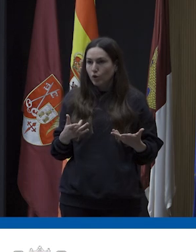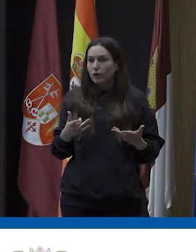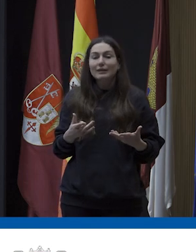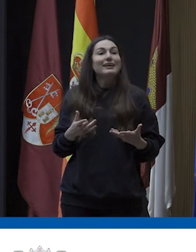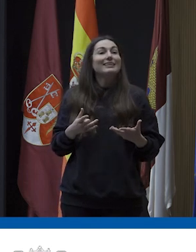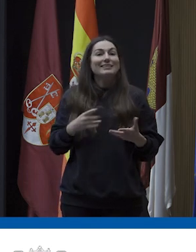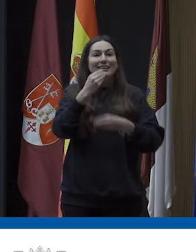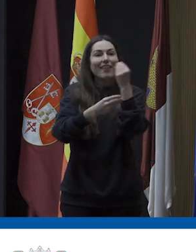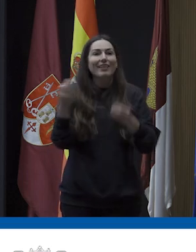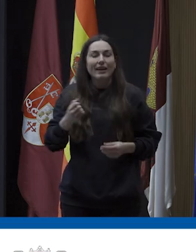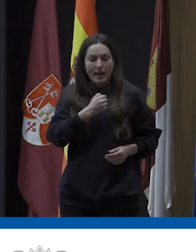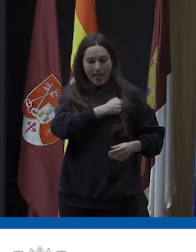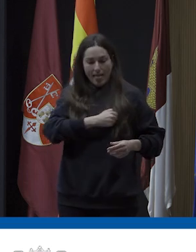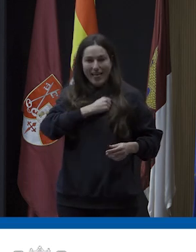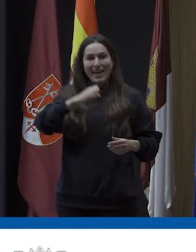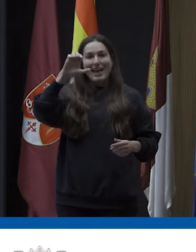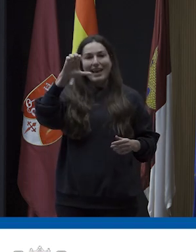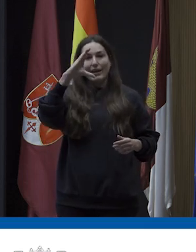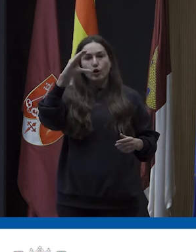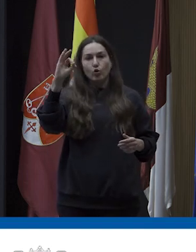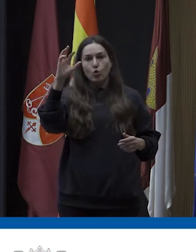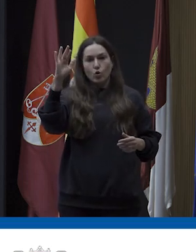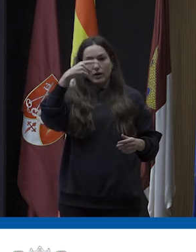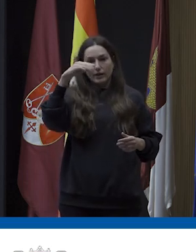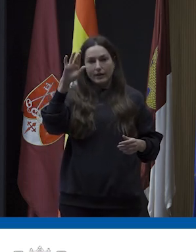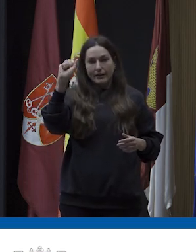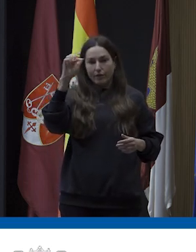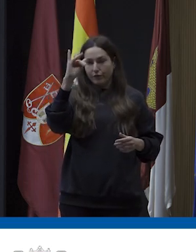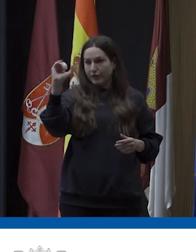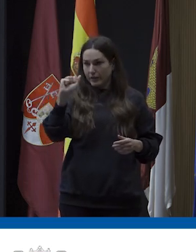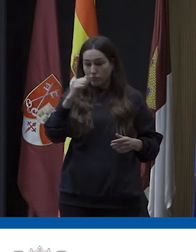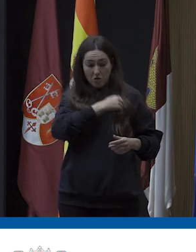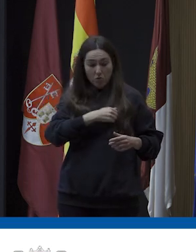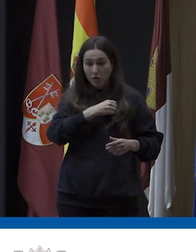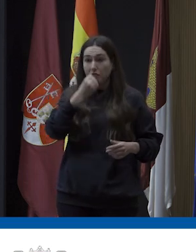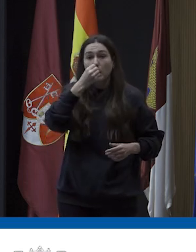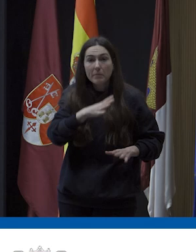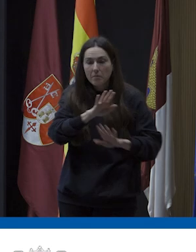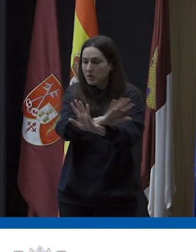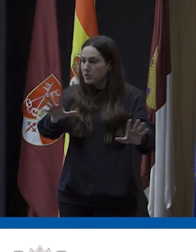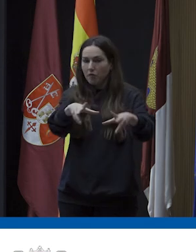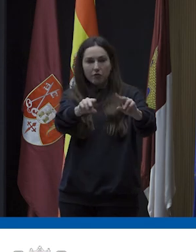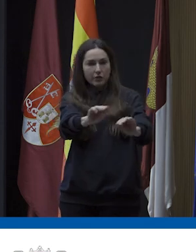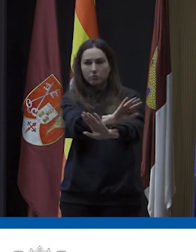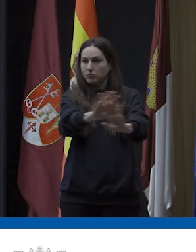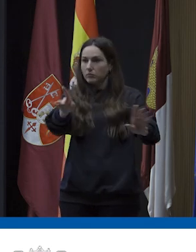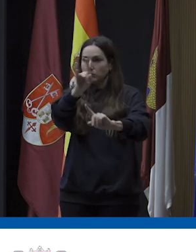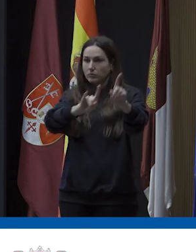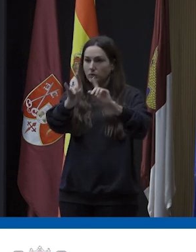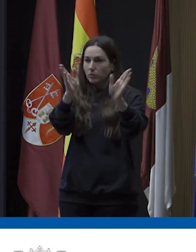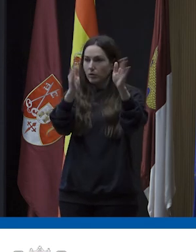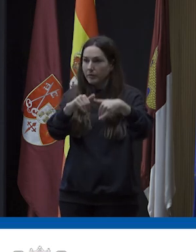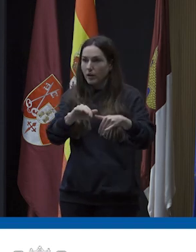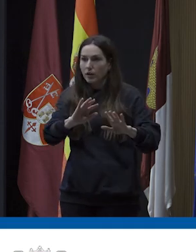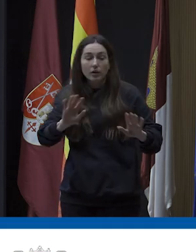una ecografía. Y si la ecografía es normal, pues se acabó. No hay que hacer nada más, el corazón es normal y punto. Pero tiene las